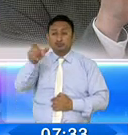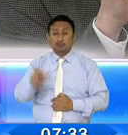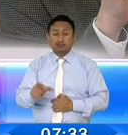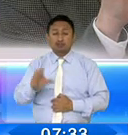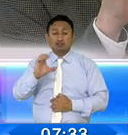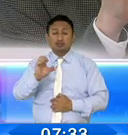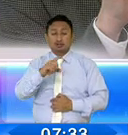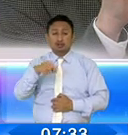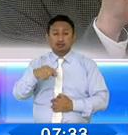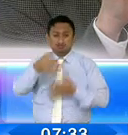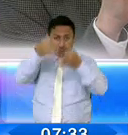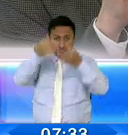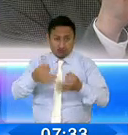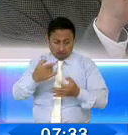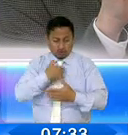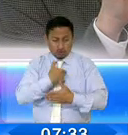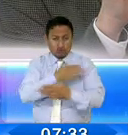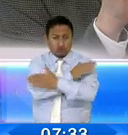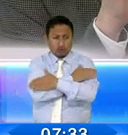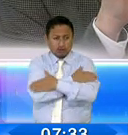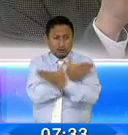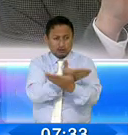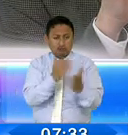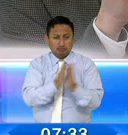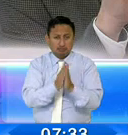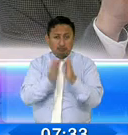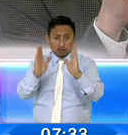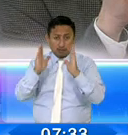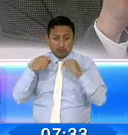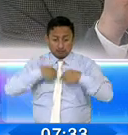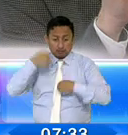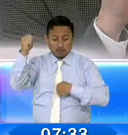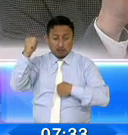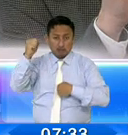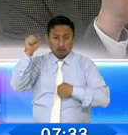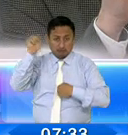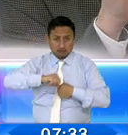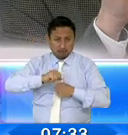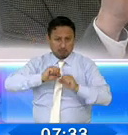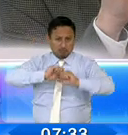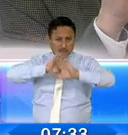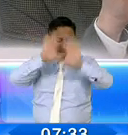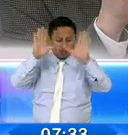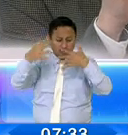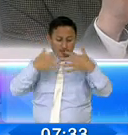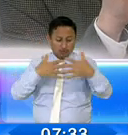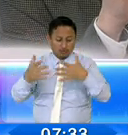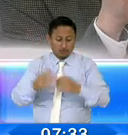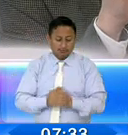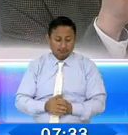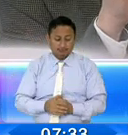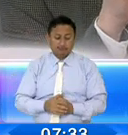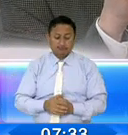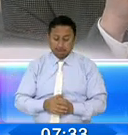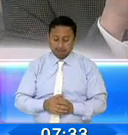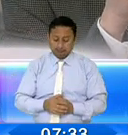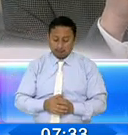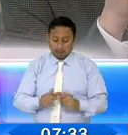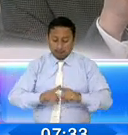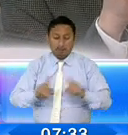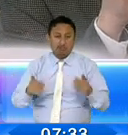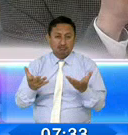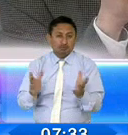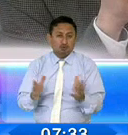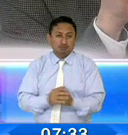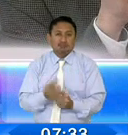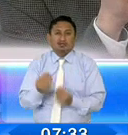cumplimiento de un reclamo y un derecho que se ha cumplido a transparentar el supuesto fraude. Pero si no hay eso, vamos a quedar con las